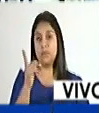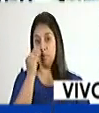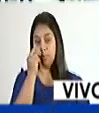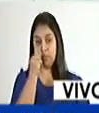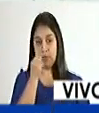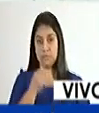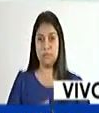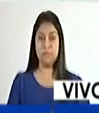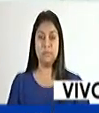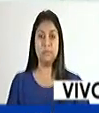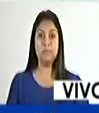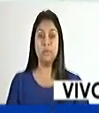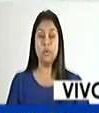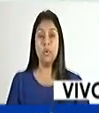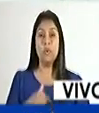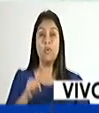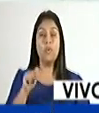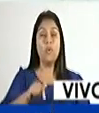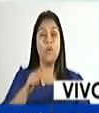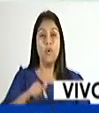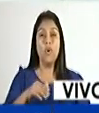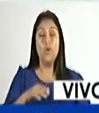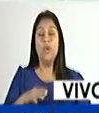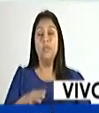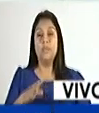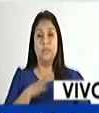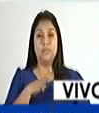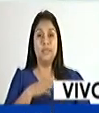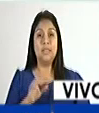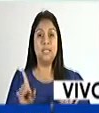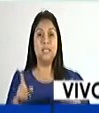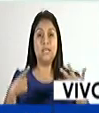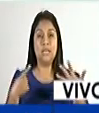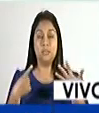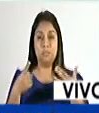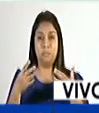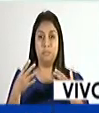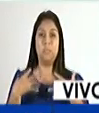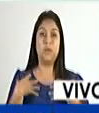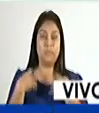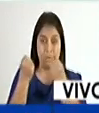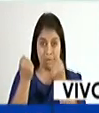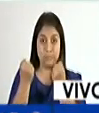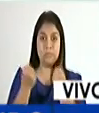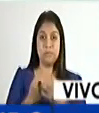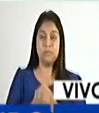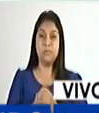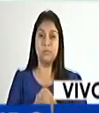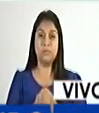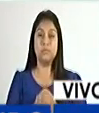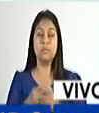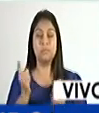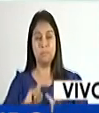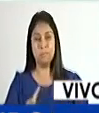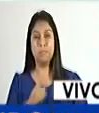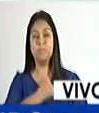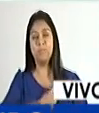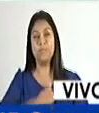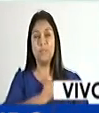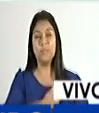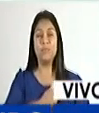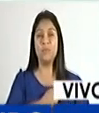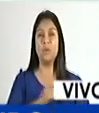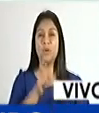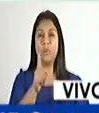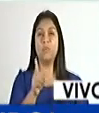masculinos. Hoy contamos con 16 pacientes recuperados, pero lamentamos el fallecimiento de